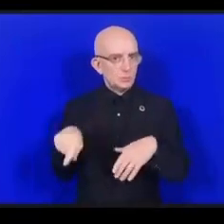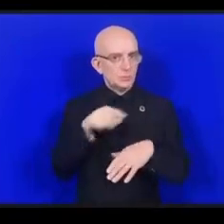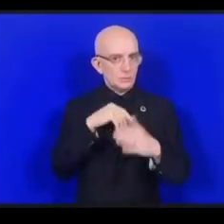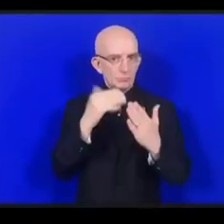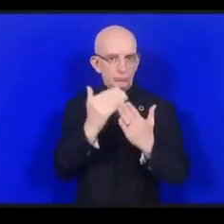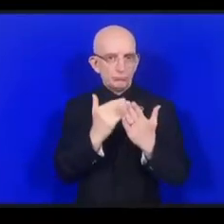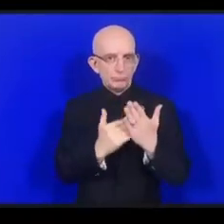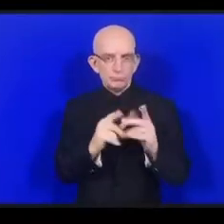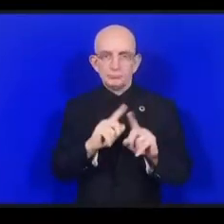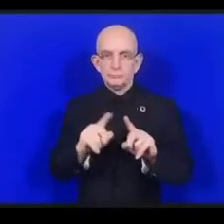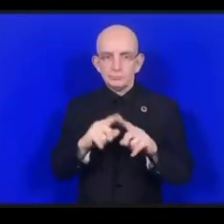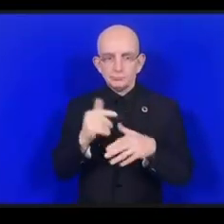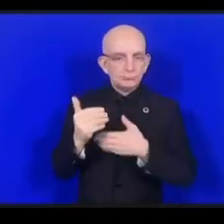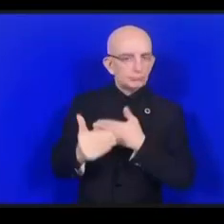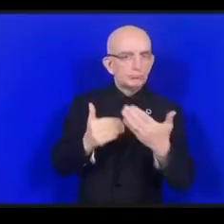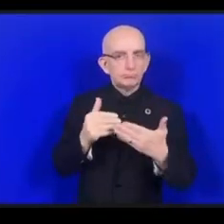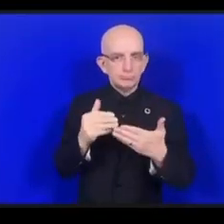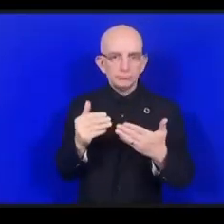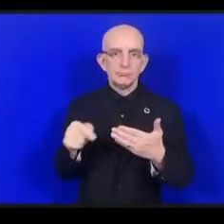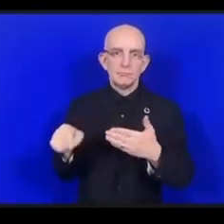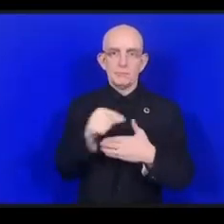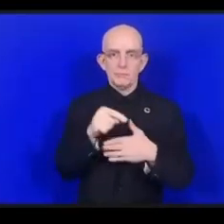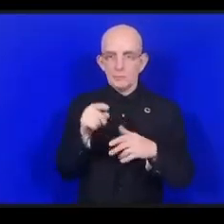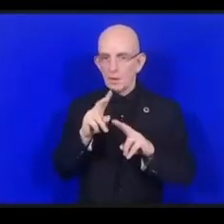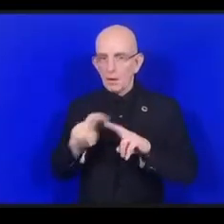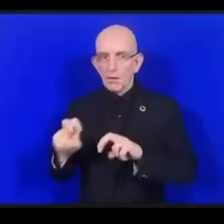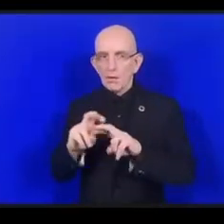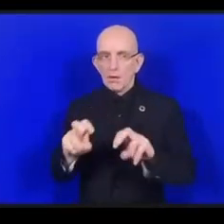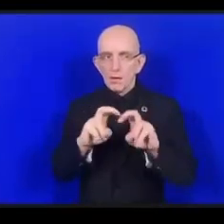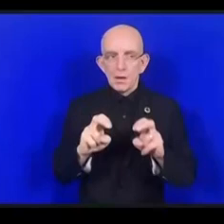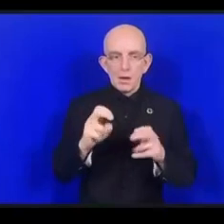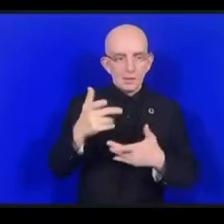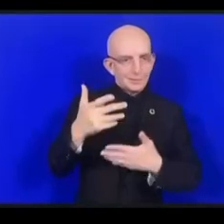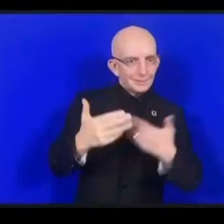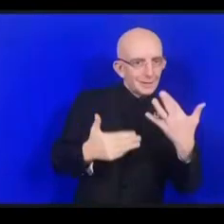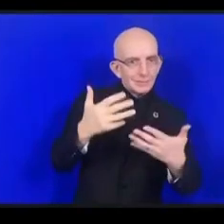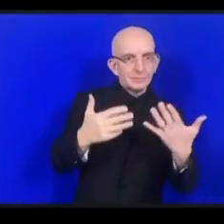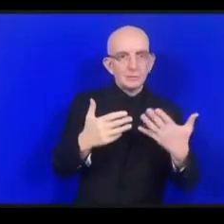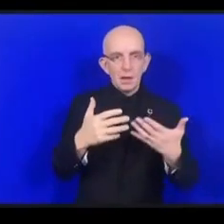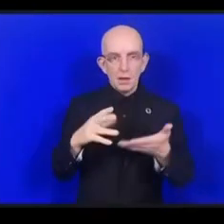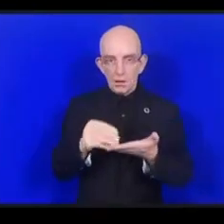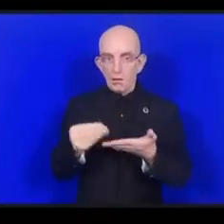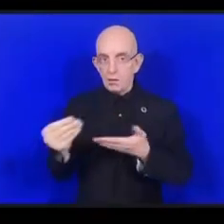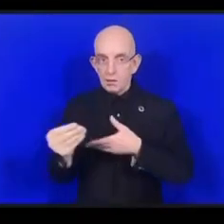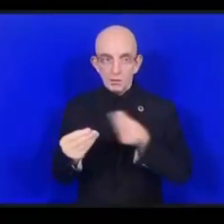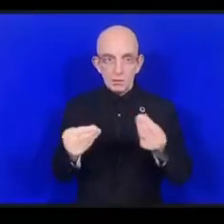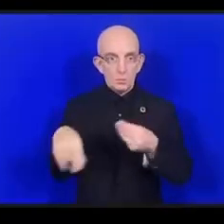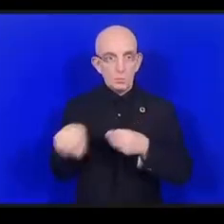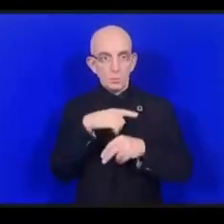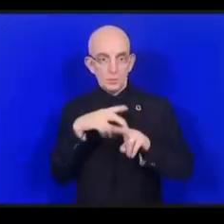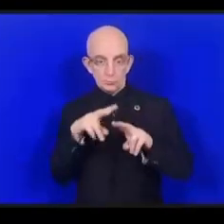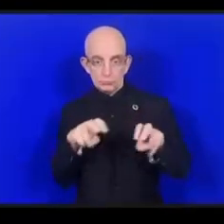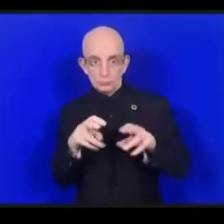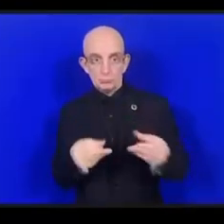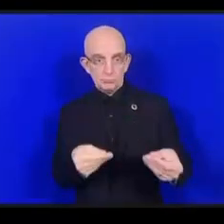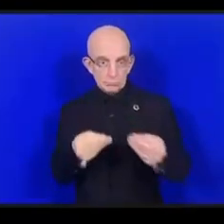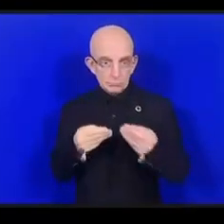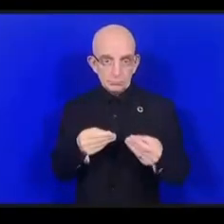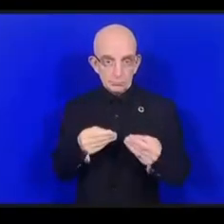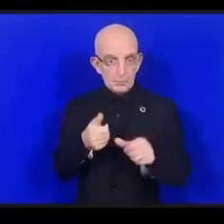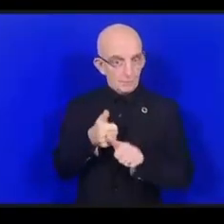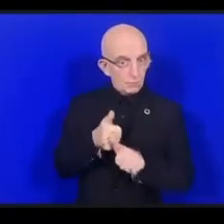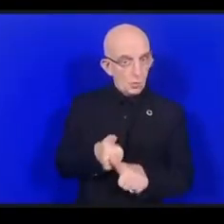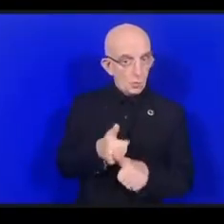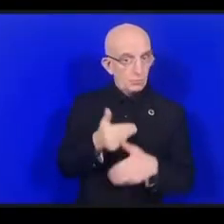recopilaran esos datos bien y que se almacenar esos datos de manera segura y correcta entonces en el